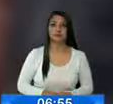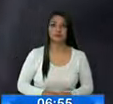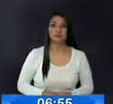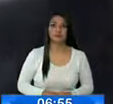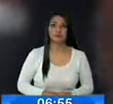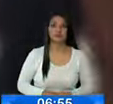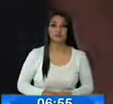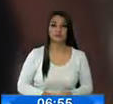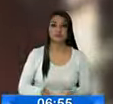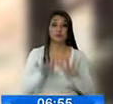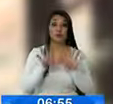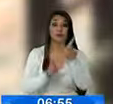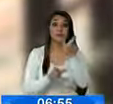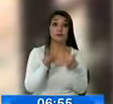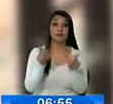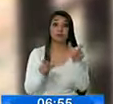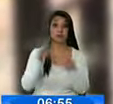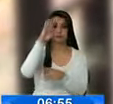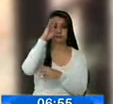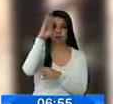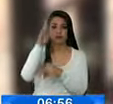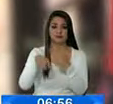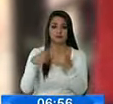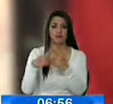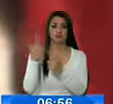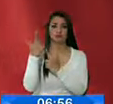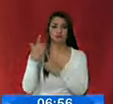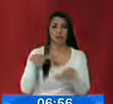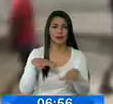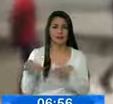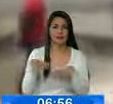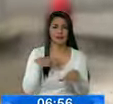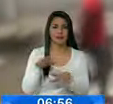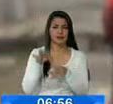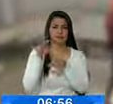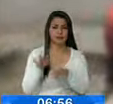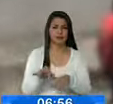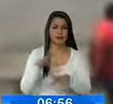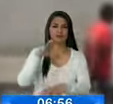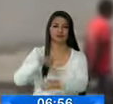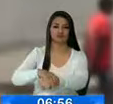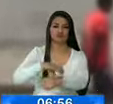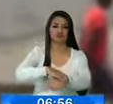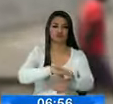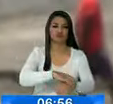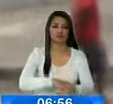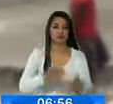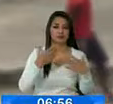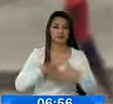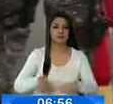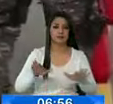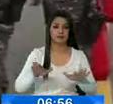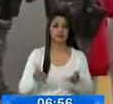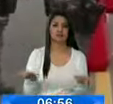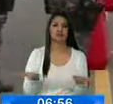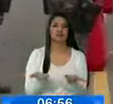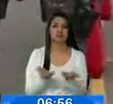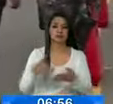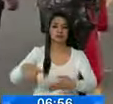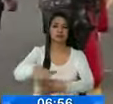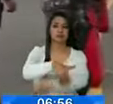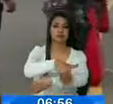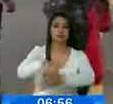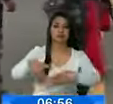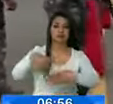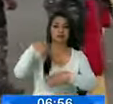Son 9 las personas detenidas como resultado de los últimos operativos conjuntos entre la Policía Nacional y Fuerzas Armadas, efectuados en la